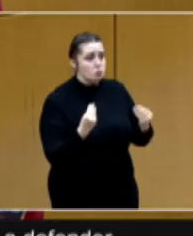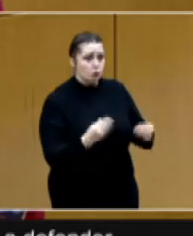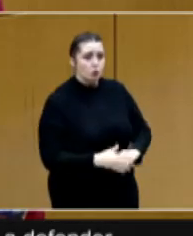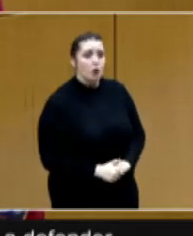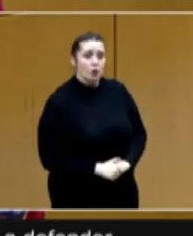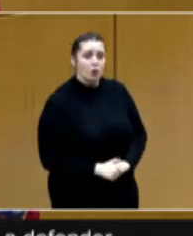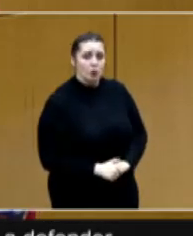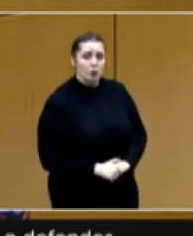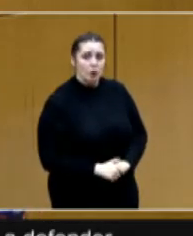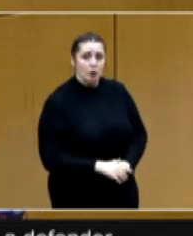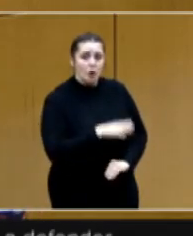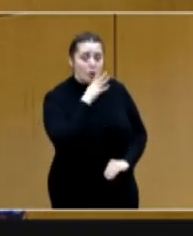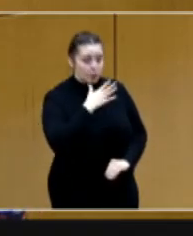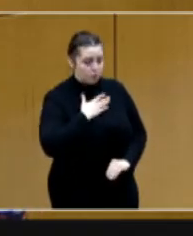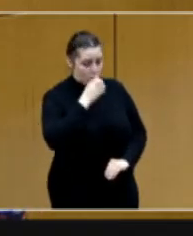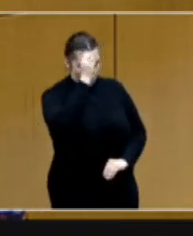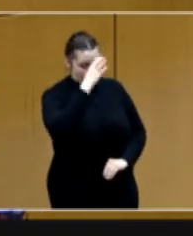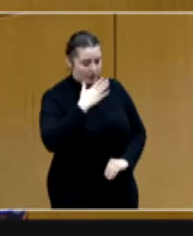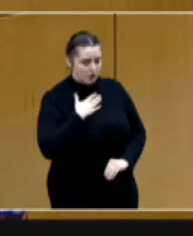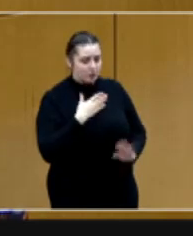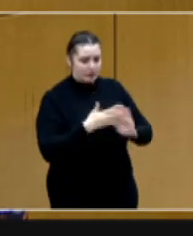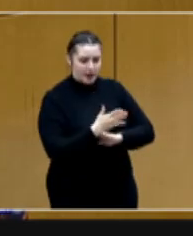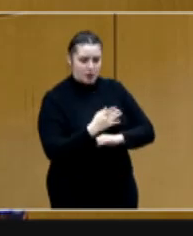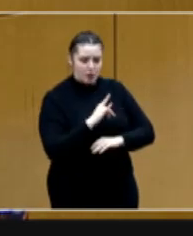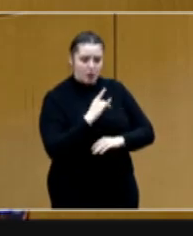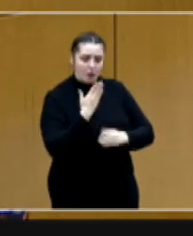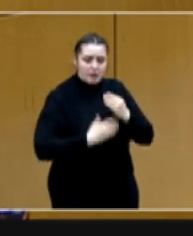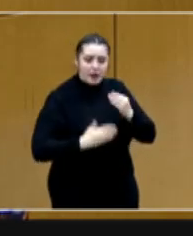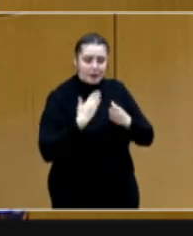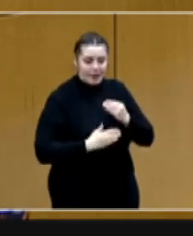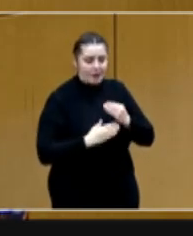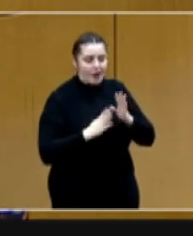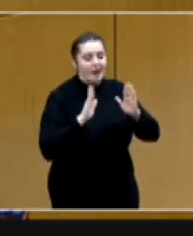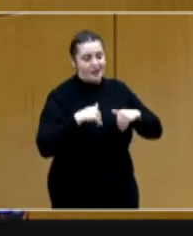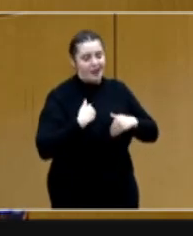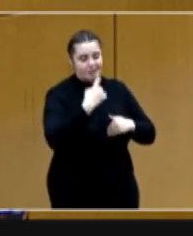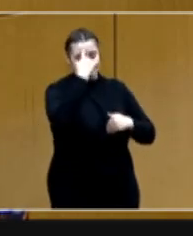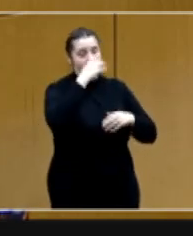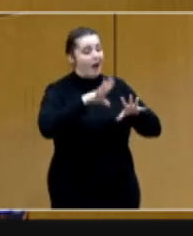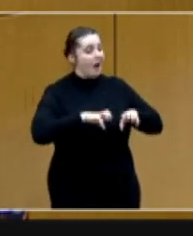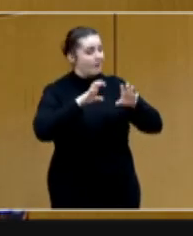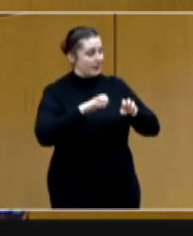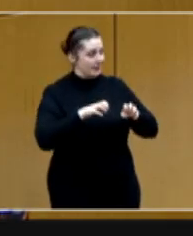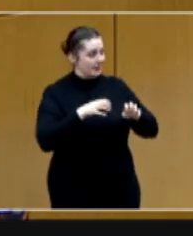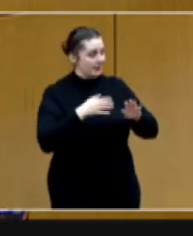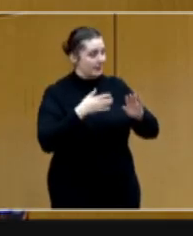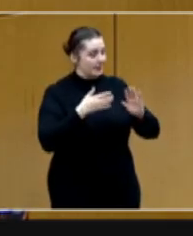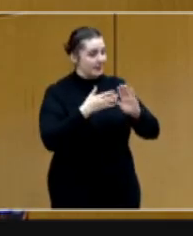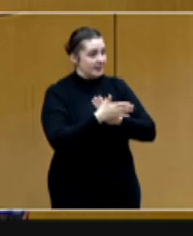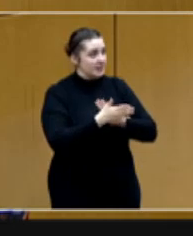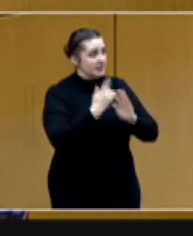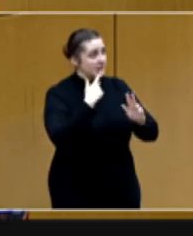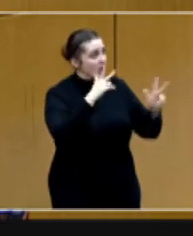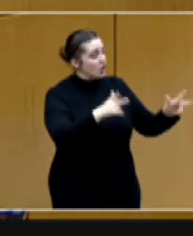porque yo pienso que de los errores se aprende y se nos dejan la sociedad